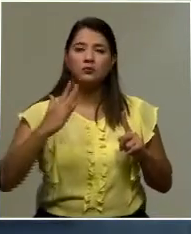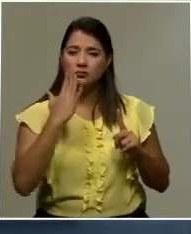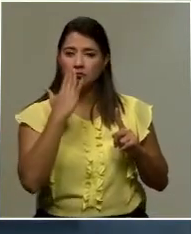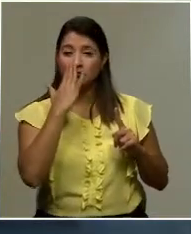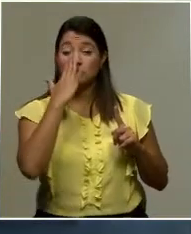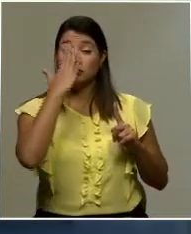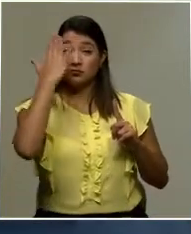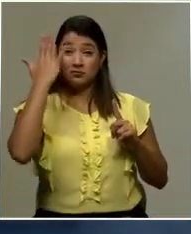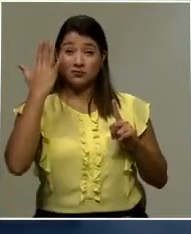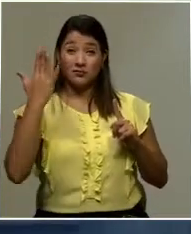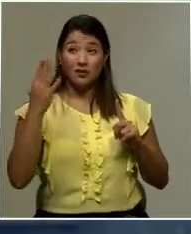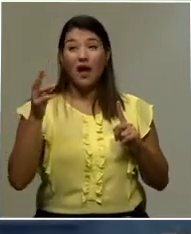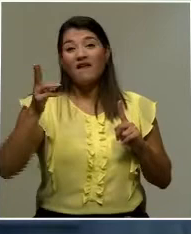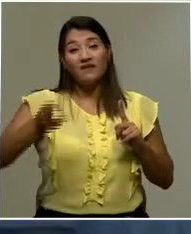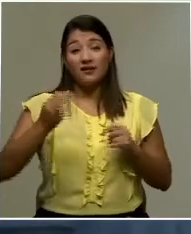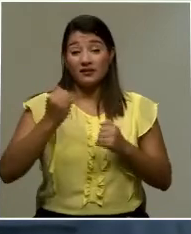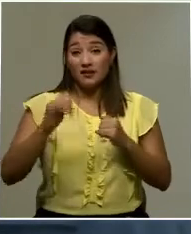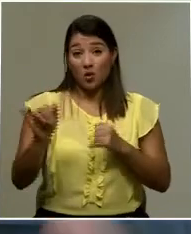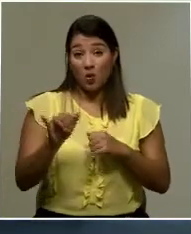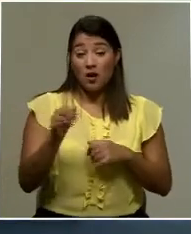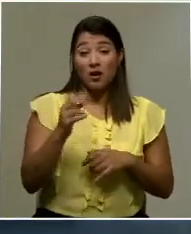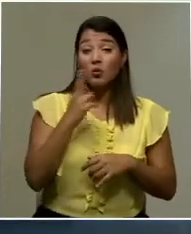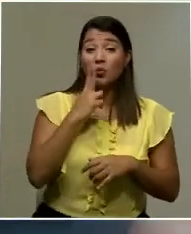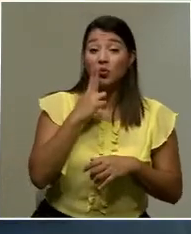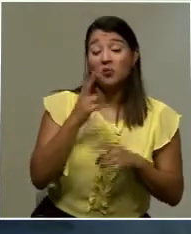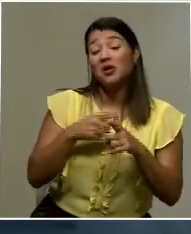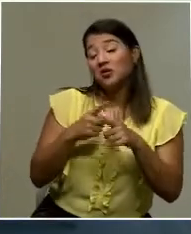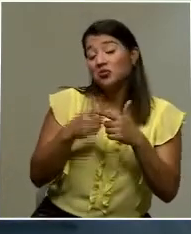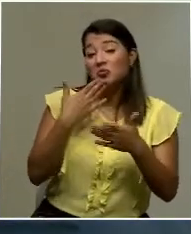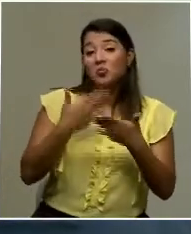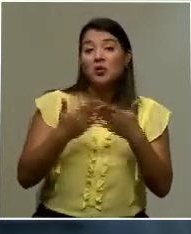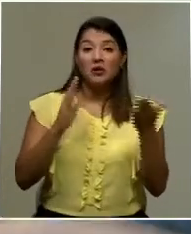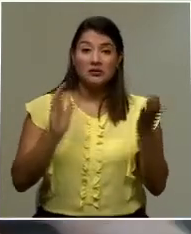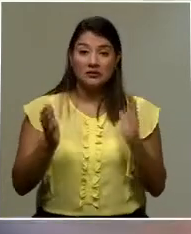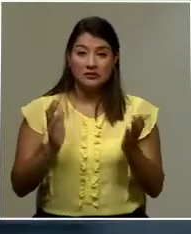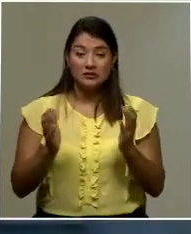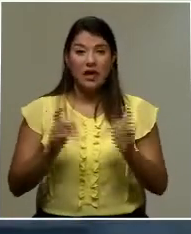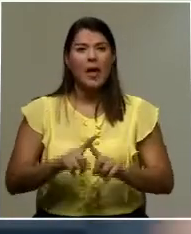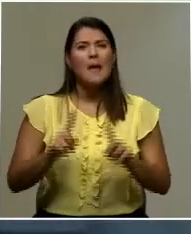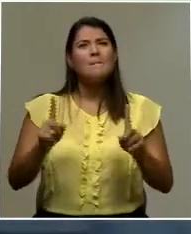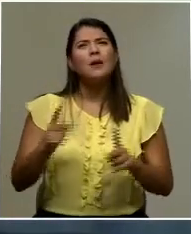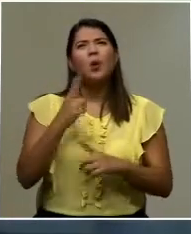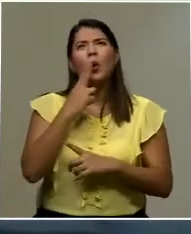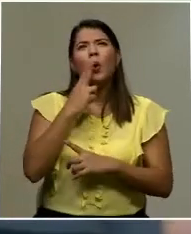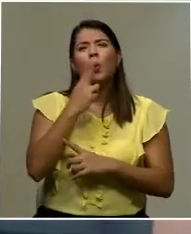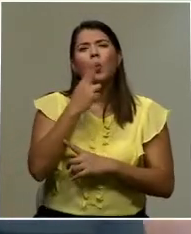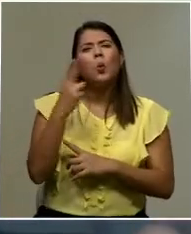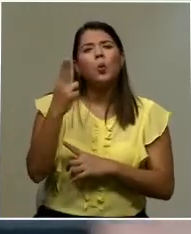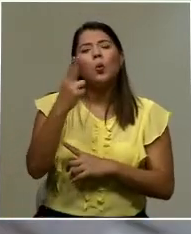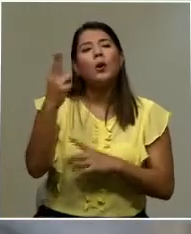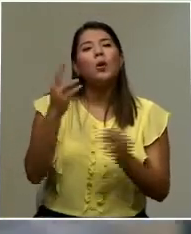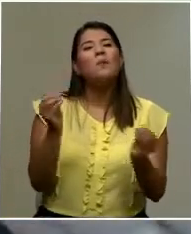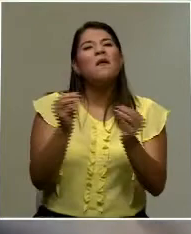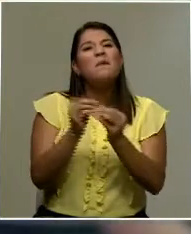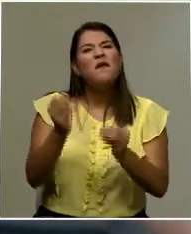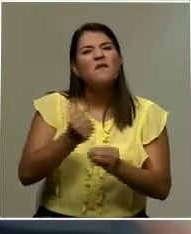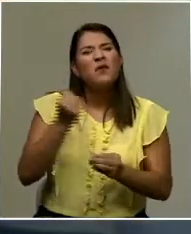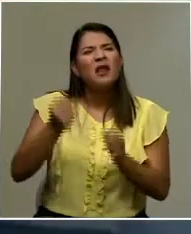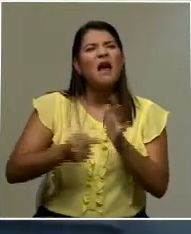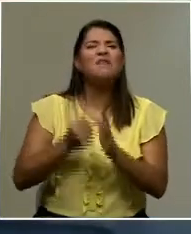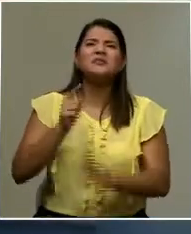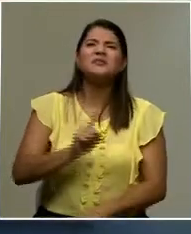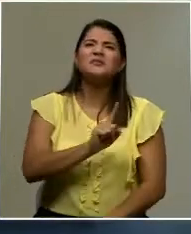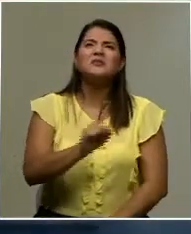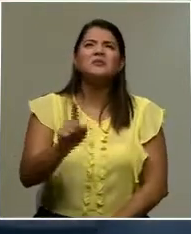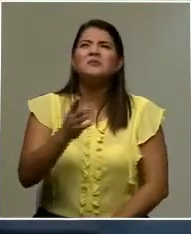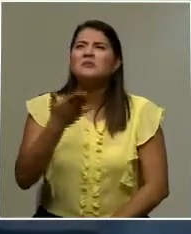Entonces, esta es una analogía bastante buena. El detalle es que el humo es un poco más fuerte, ¿no? A veces estás en la calle y hueles un poco de humo y